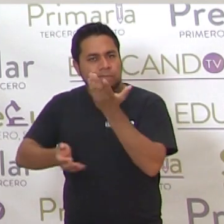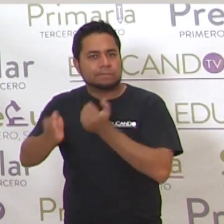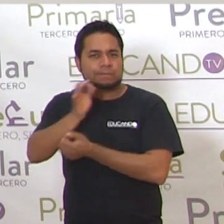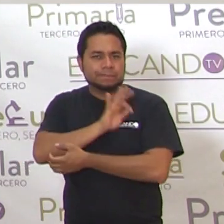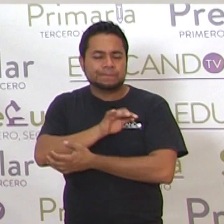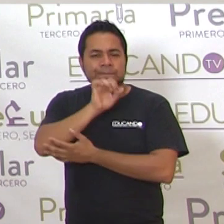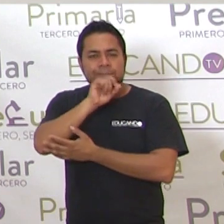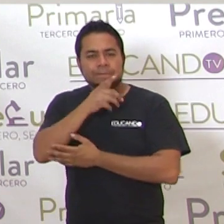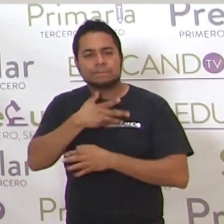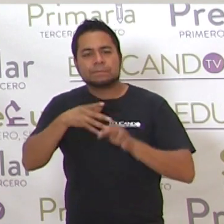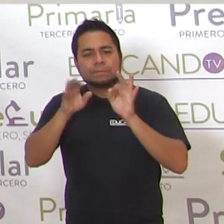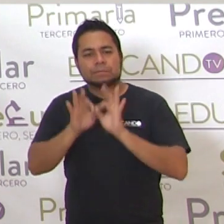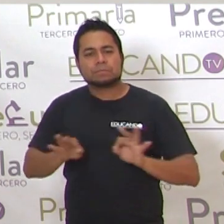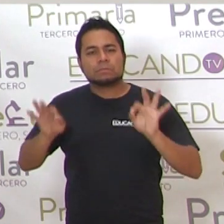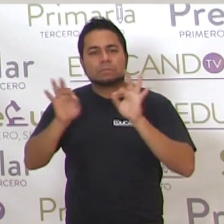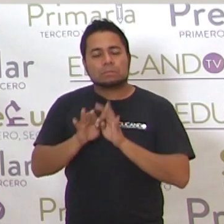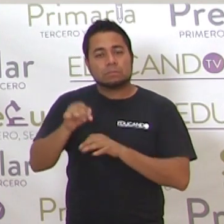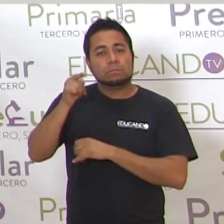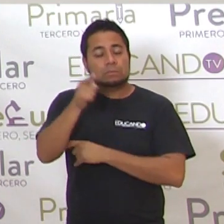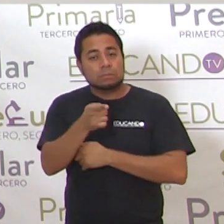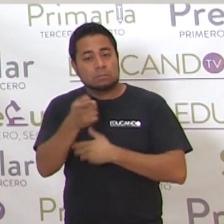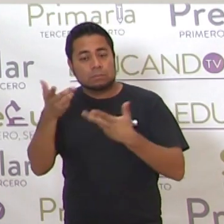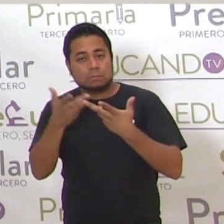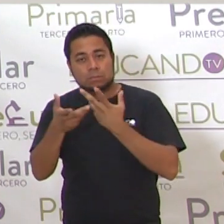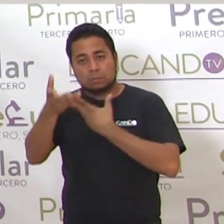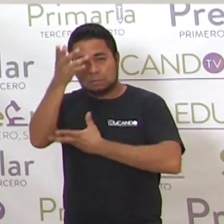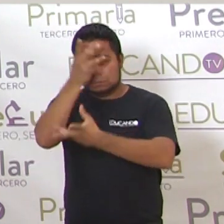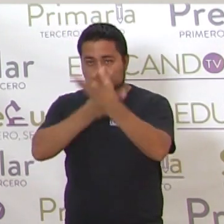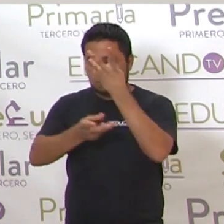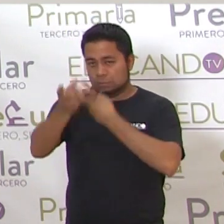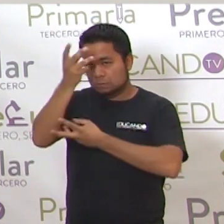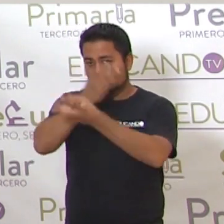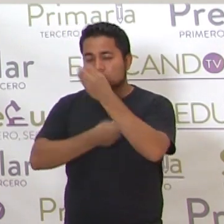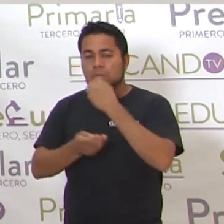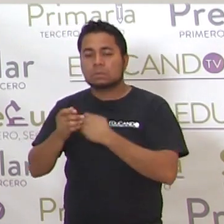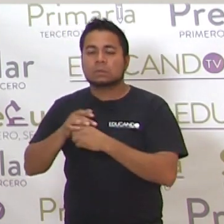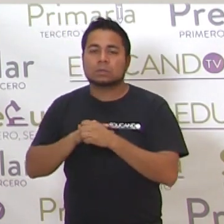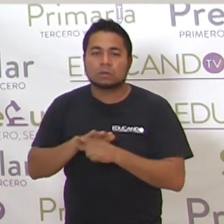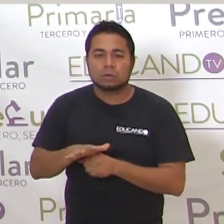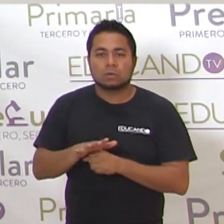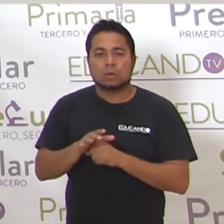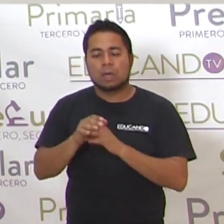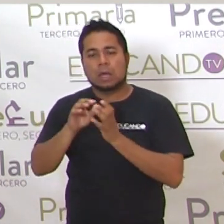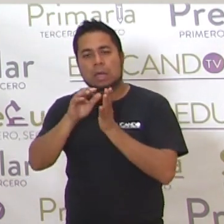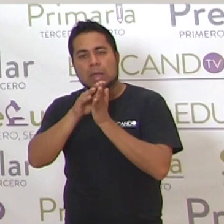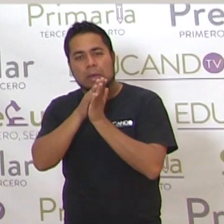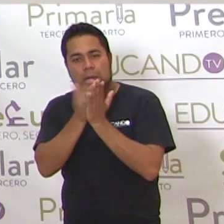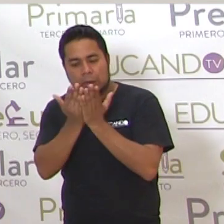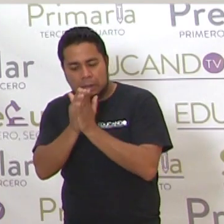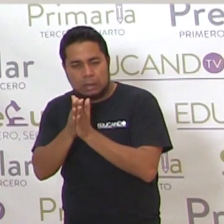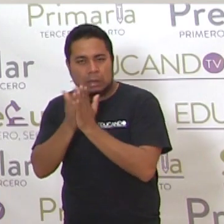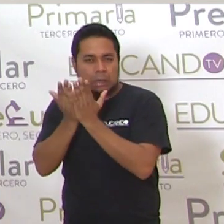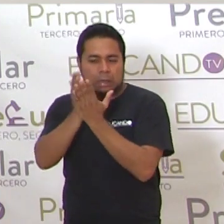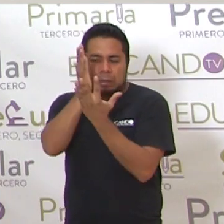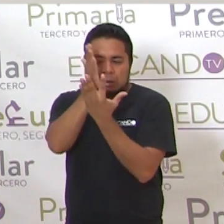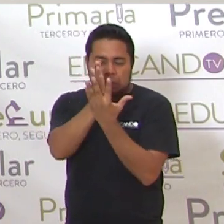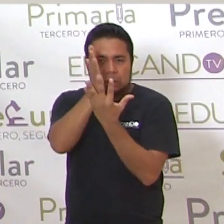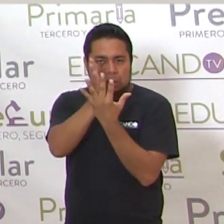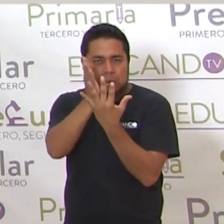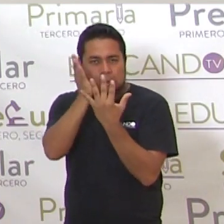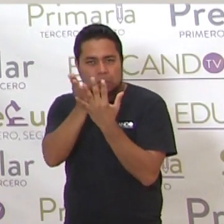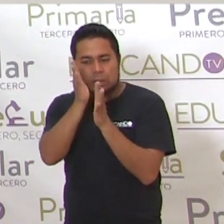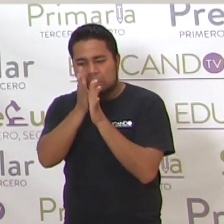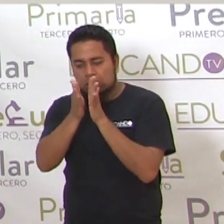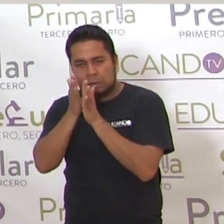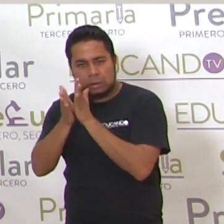importante que tú puedas manejar o ir aprendiendo cuáles son los archivos o tipos de archivos que